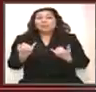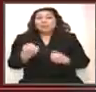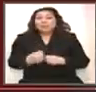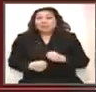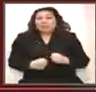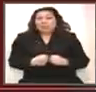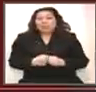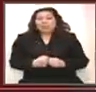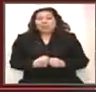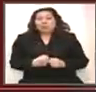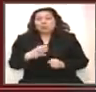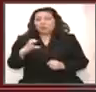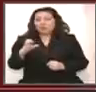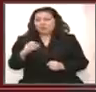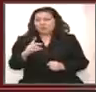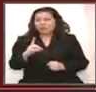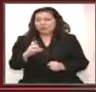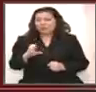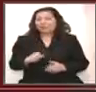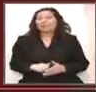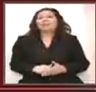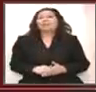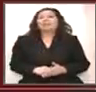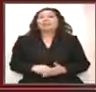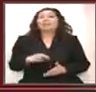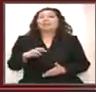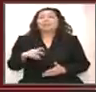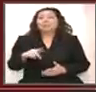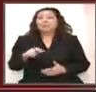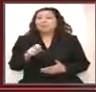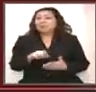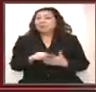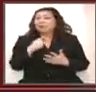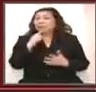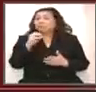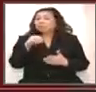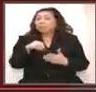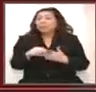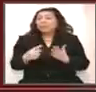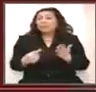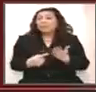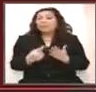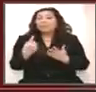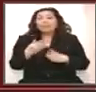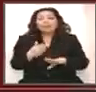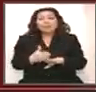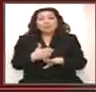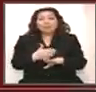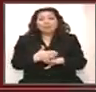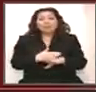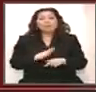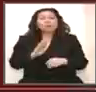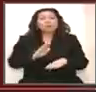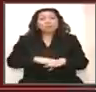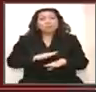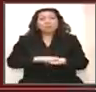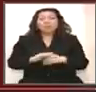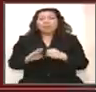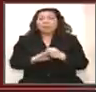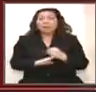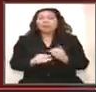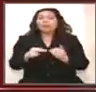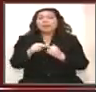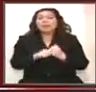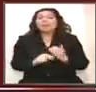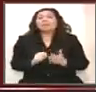año, el CODISEC de Lima Metropolitana ha solicitado la asistencia técnica para desarrollar, sobre la base de la política